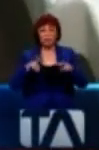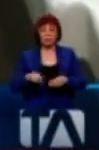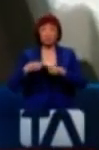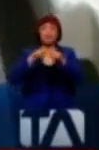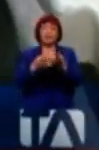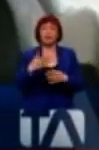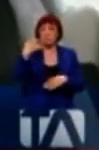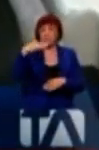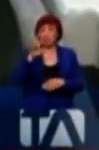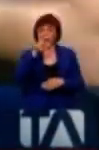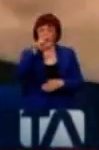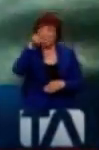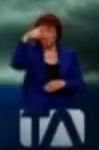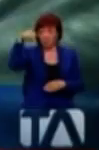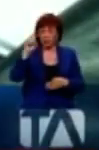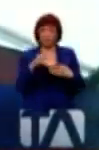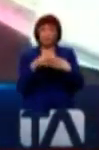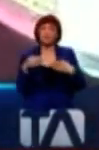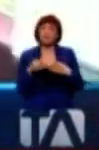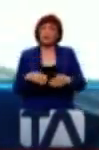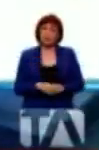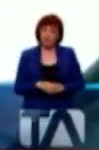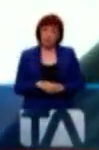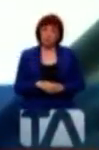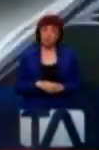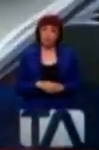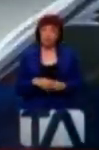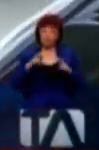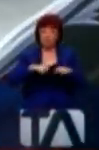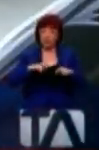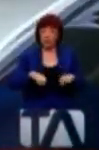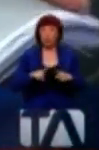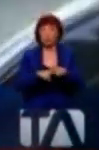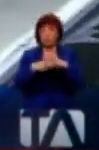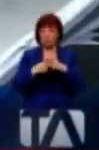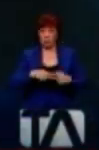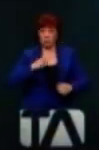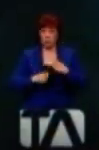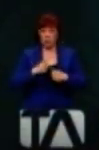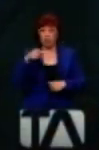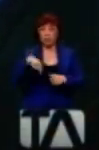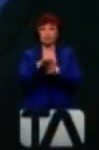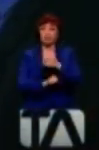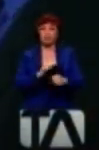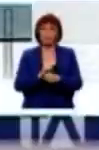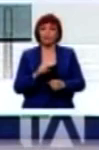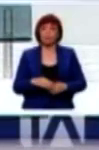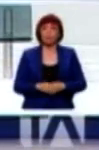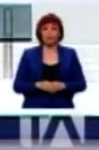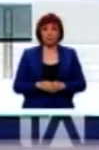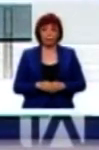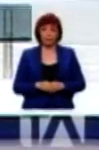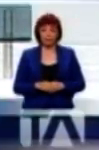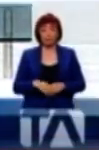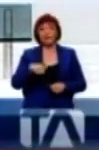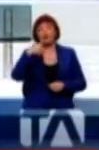de montos de más de 3 millones de dólares. La indagación fue abierta en mayo de este año. Dayana Monroy, 24 horas.